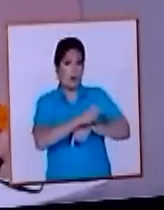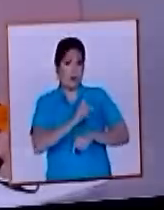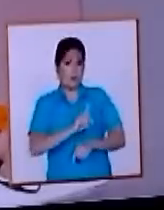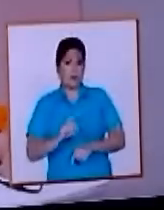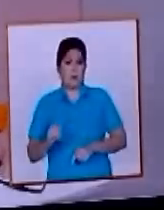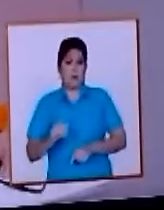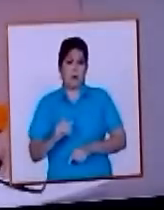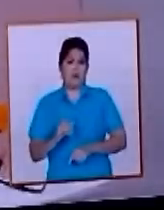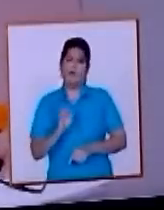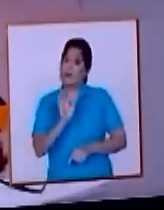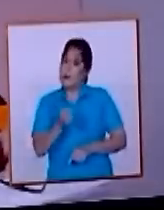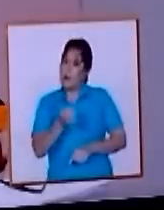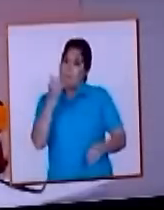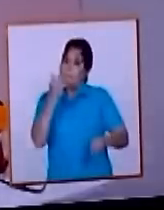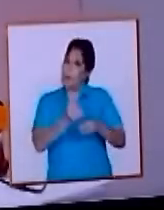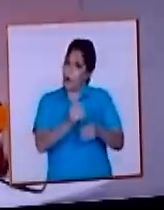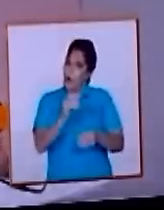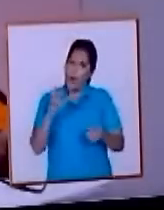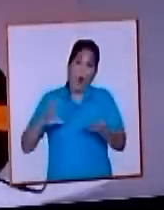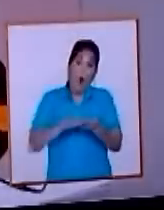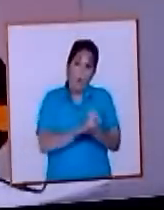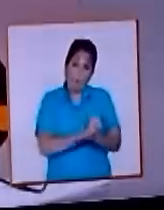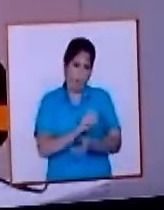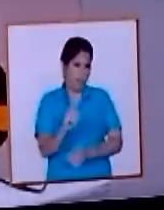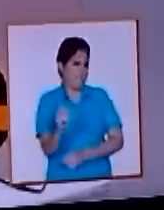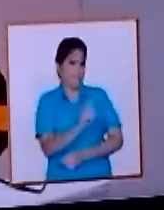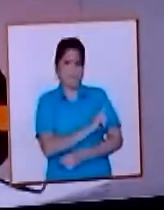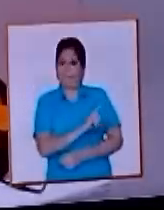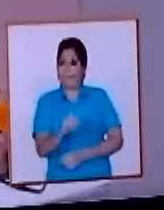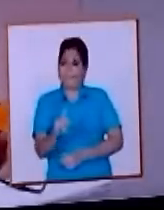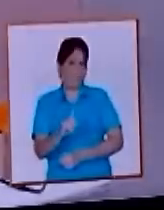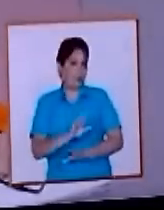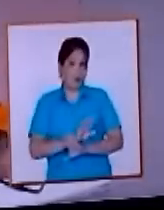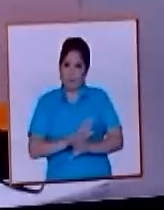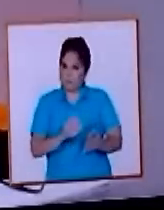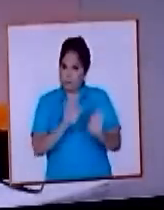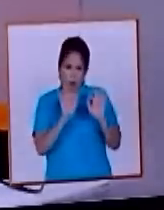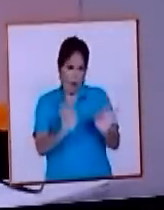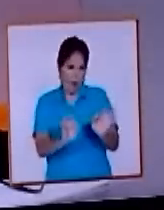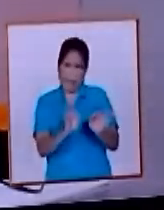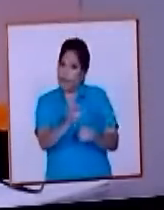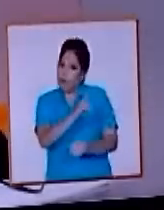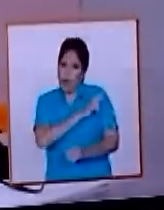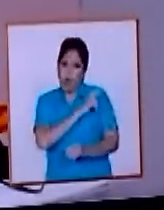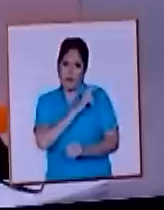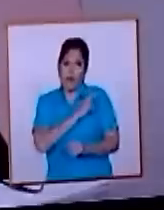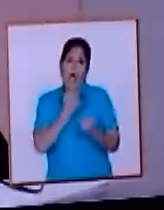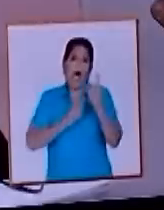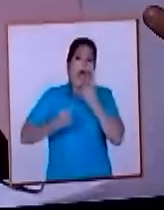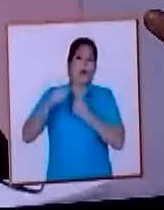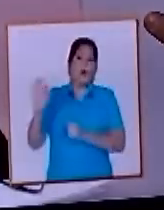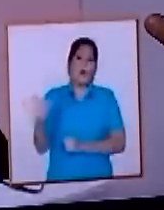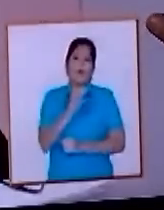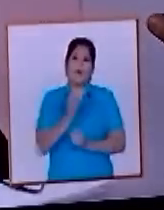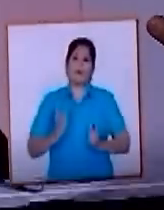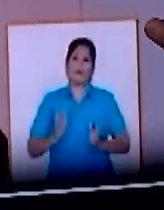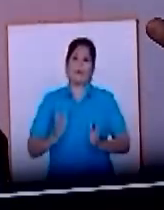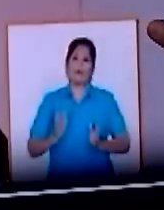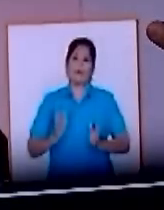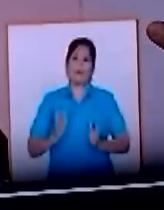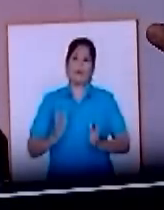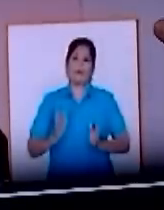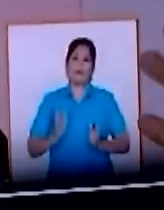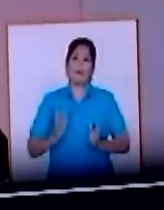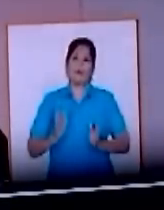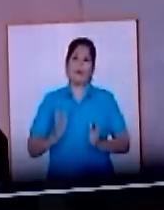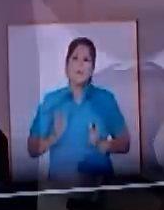es todo de bloqueo no hay cosas que no hacemos bien el jefe lo precisaba ayer no hay nada perfecto para ahí mira yo traía para